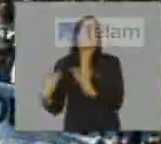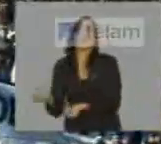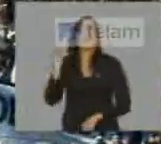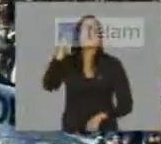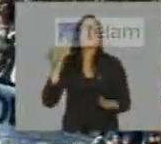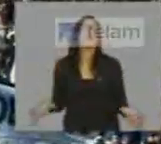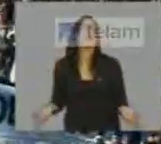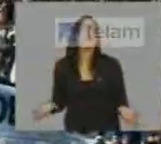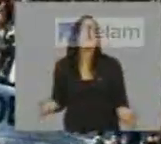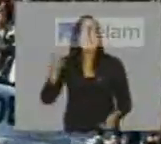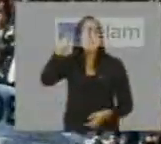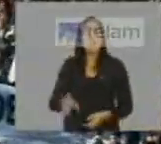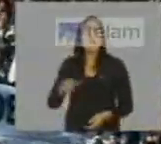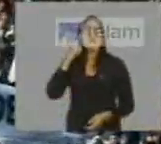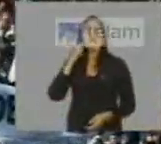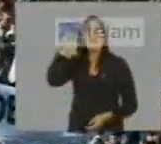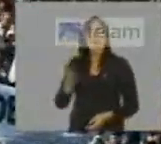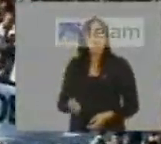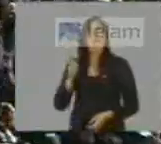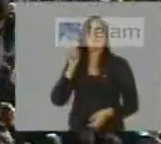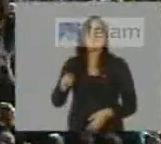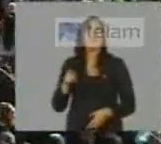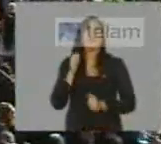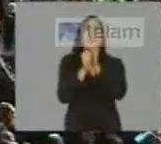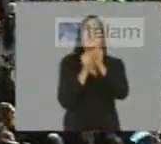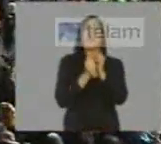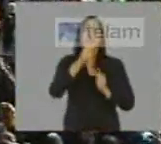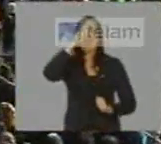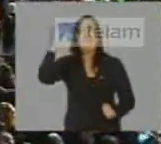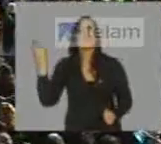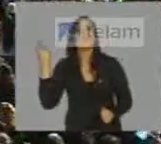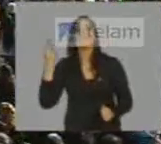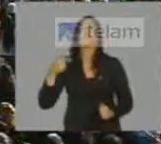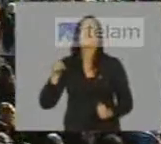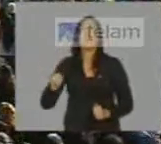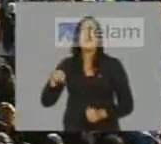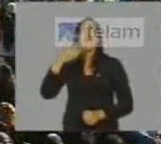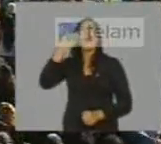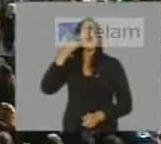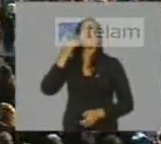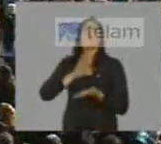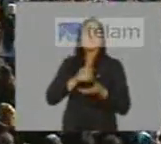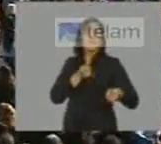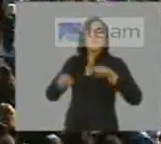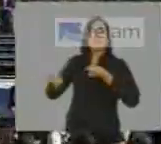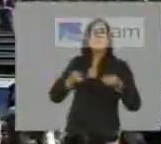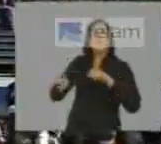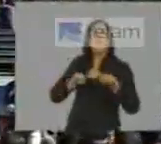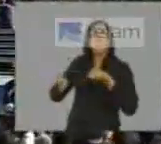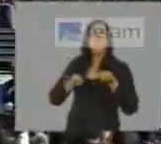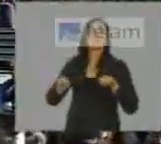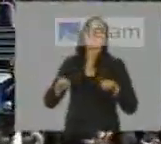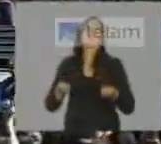Belgrano? Ese hombre de la industria nacional, ese hombre que hablaba del comercio, ese hombre que